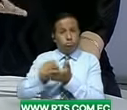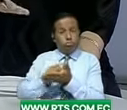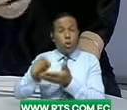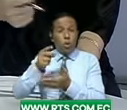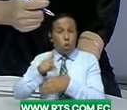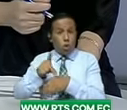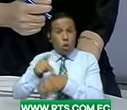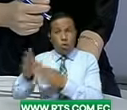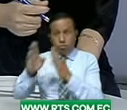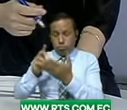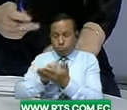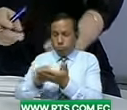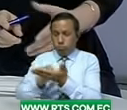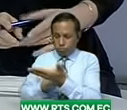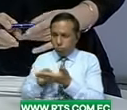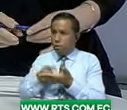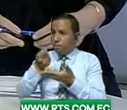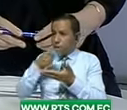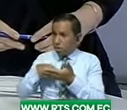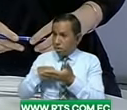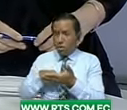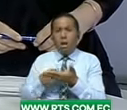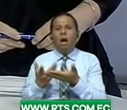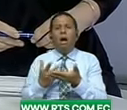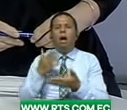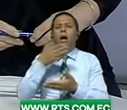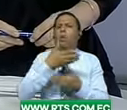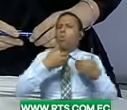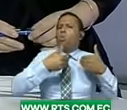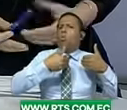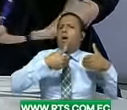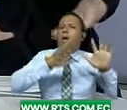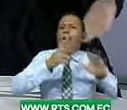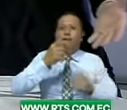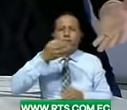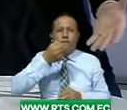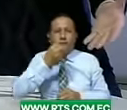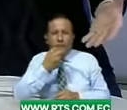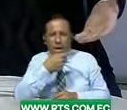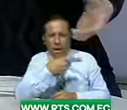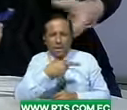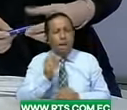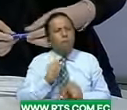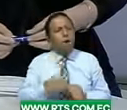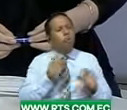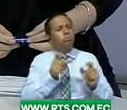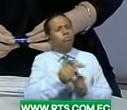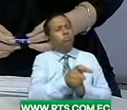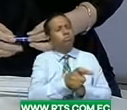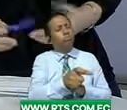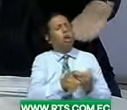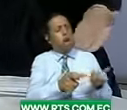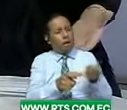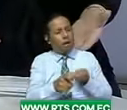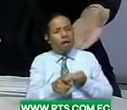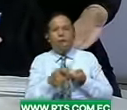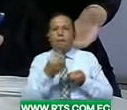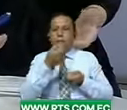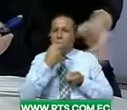su cédula de identidad. Así lo confirmó la ministra de Salud, Jimena Garzón, quien recorrió el Hospital del Niño de Guayaquil y se refirió a las